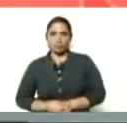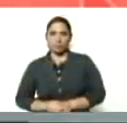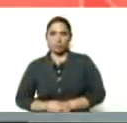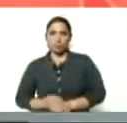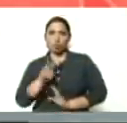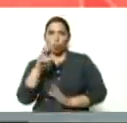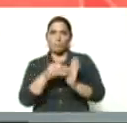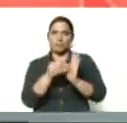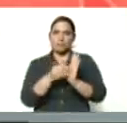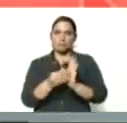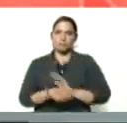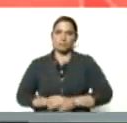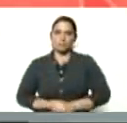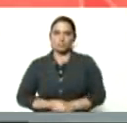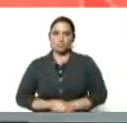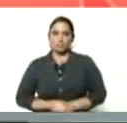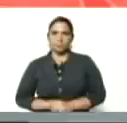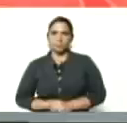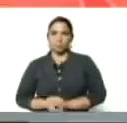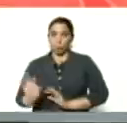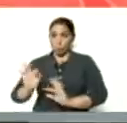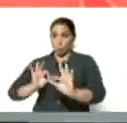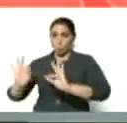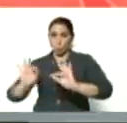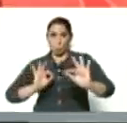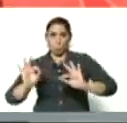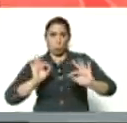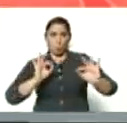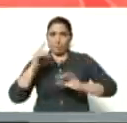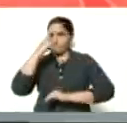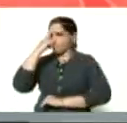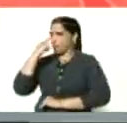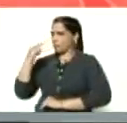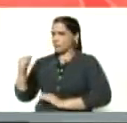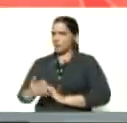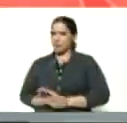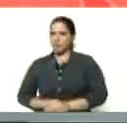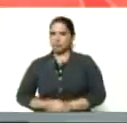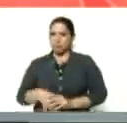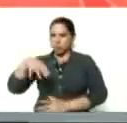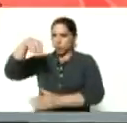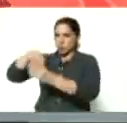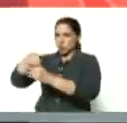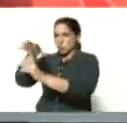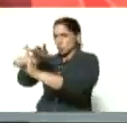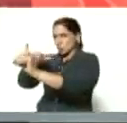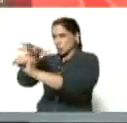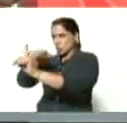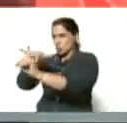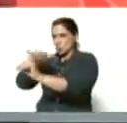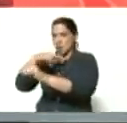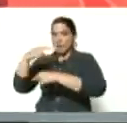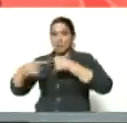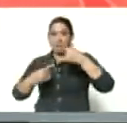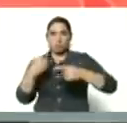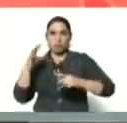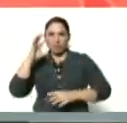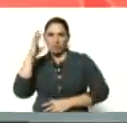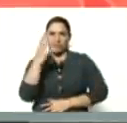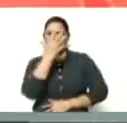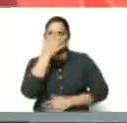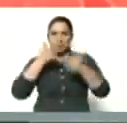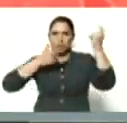dos veces y le prepararon el perfil, le metieron el marketing. Luego lo disfrazaron de